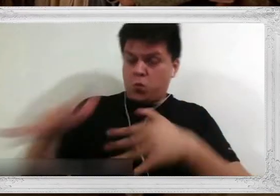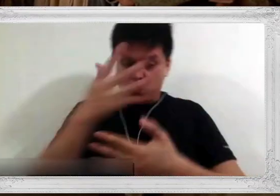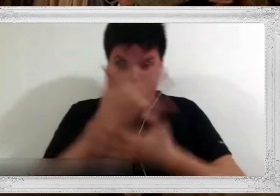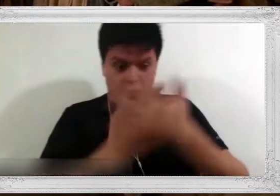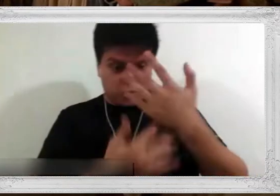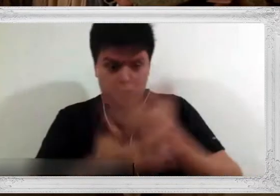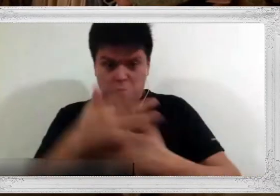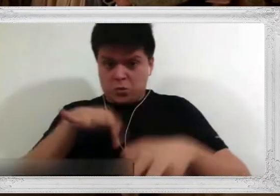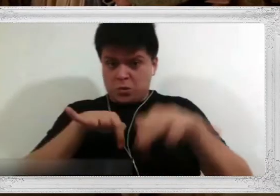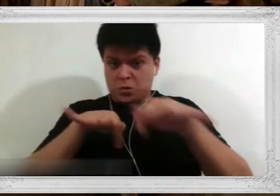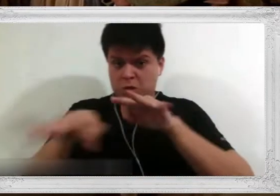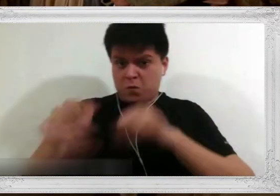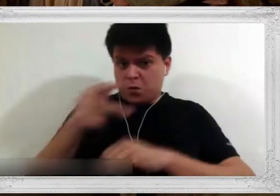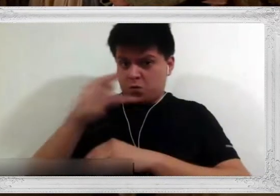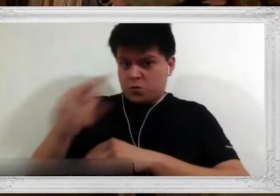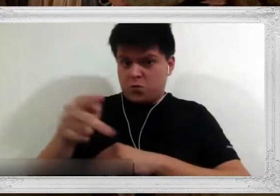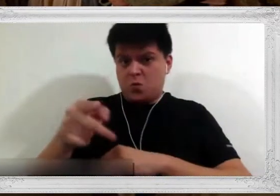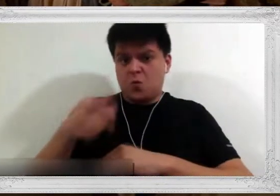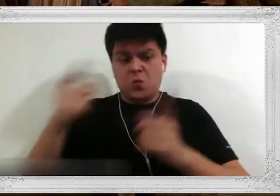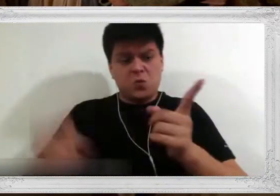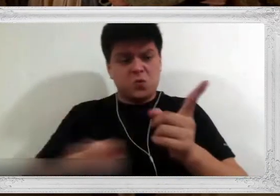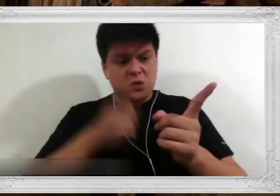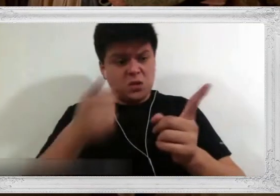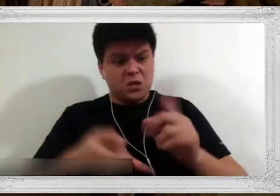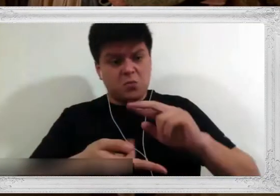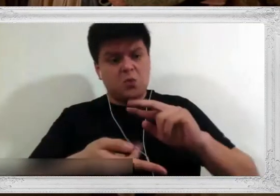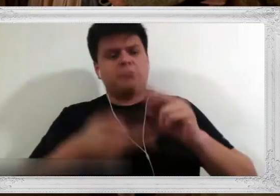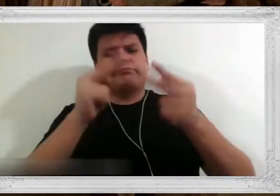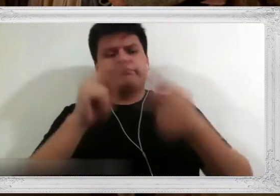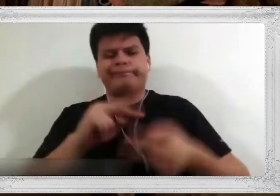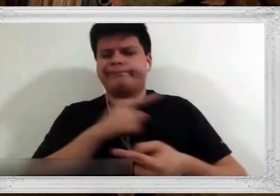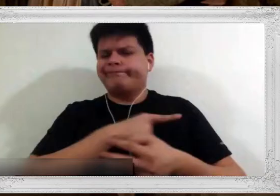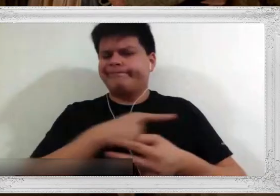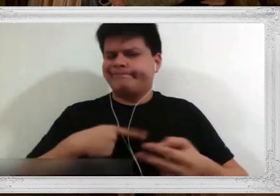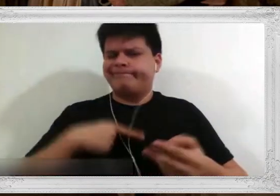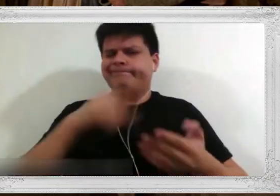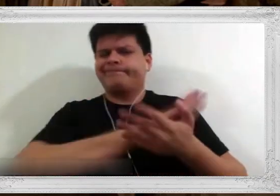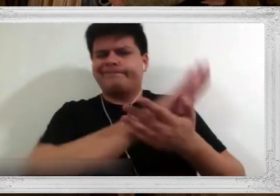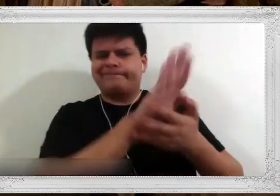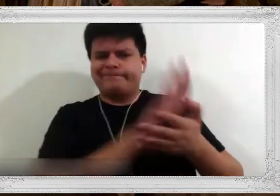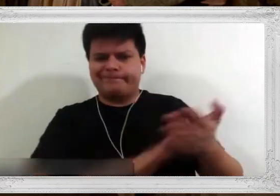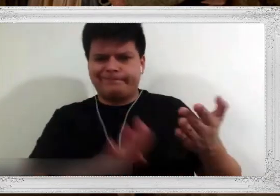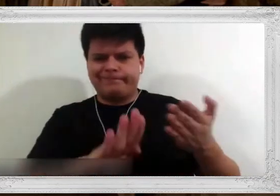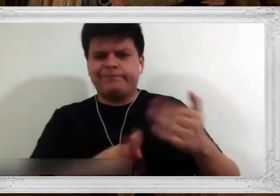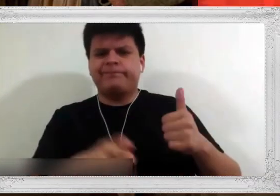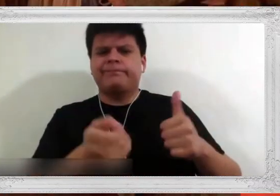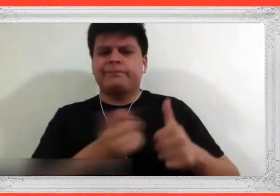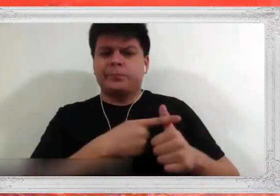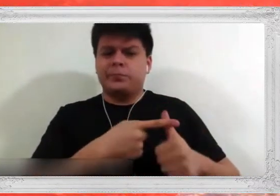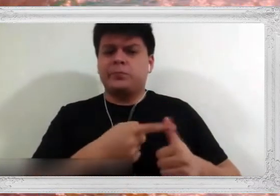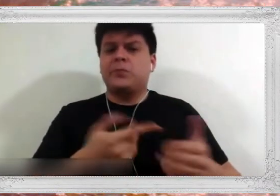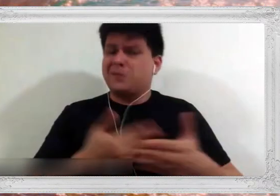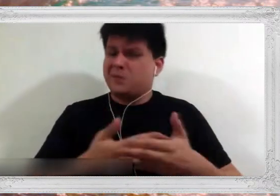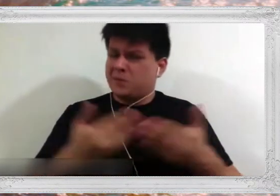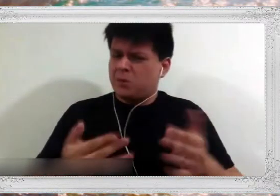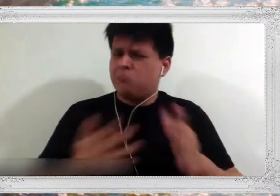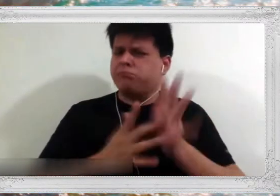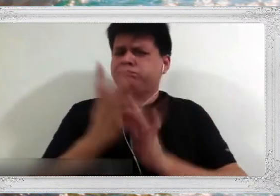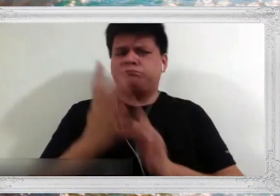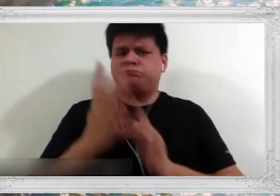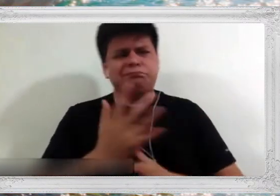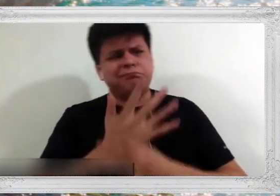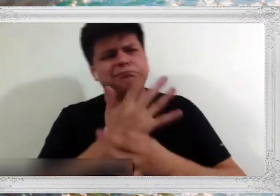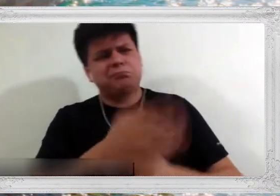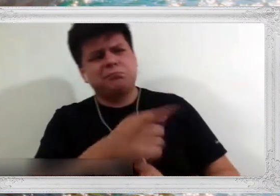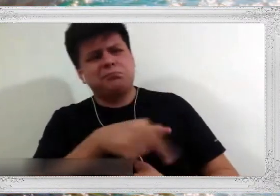discípulos están llamados a hacer lo contrario. Por eso les advierte, saben que los que son reconocidos